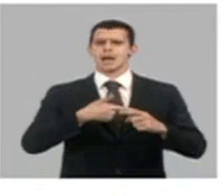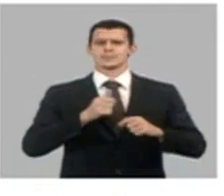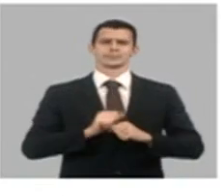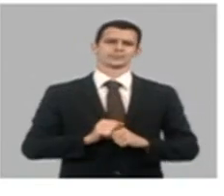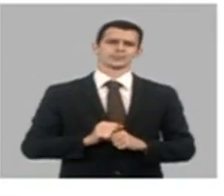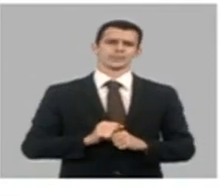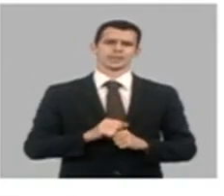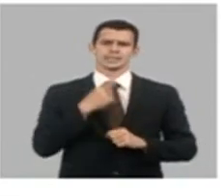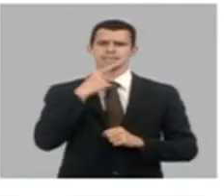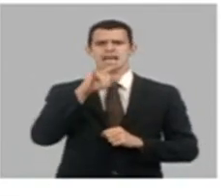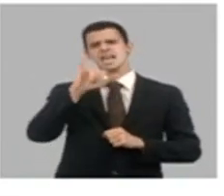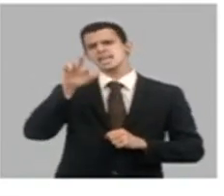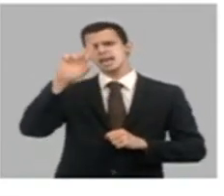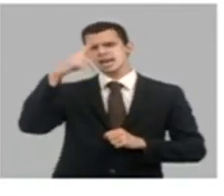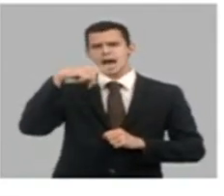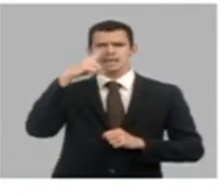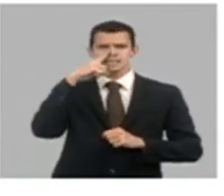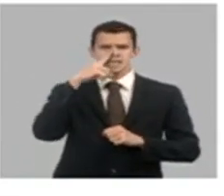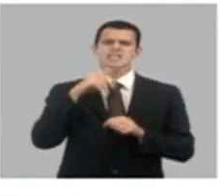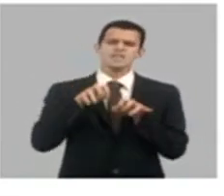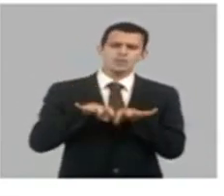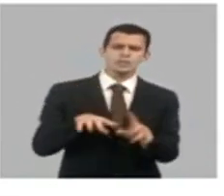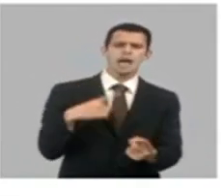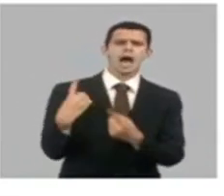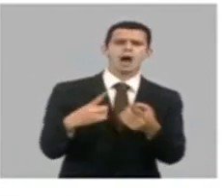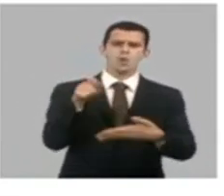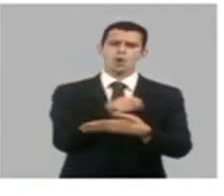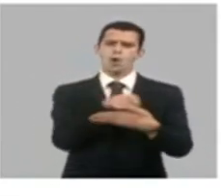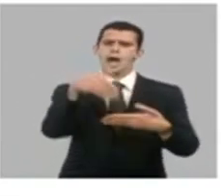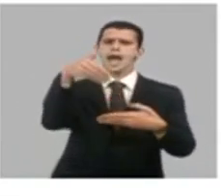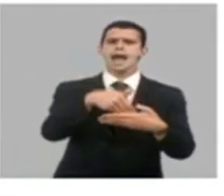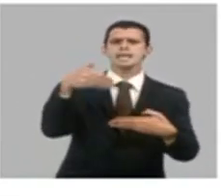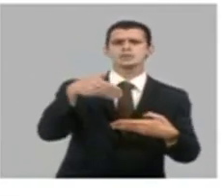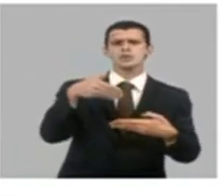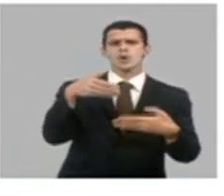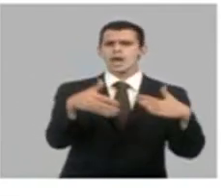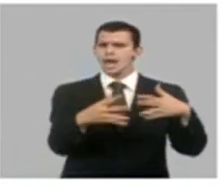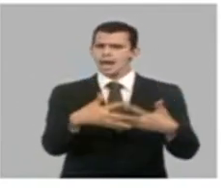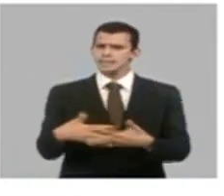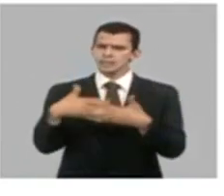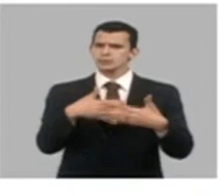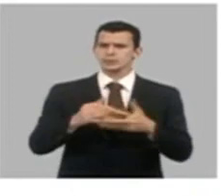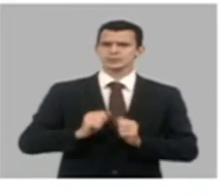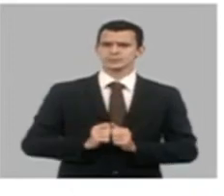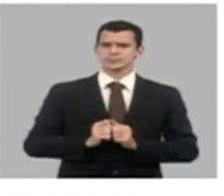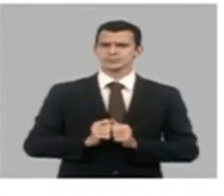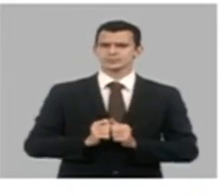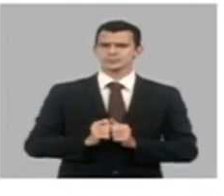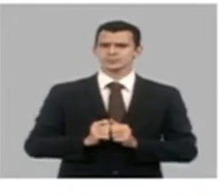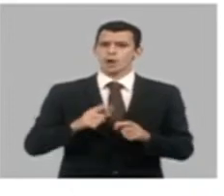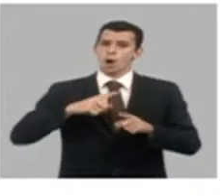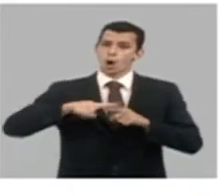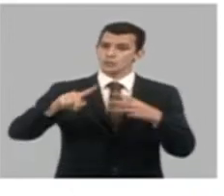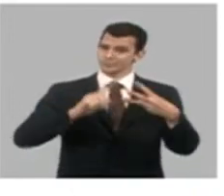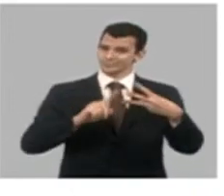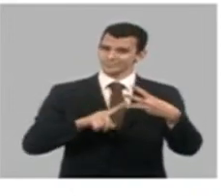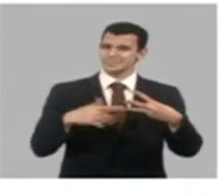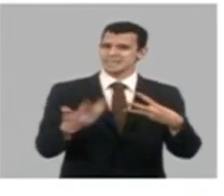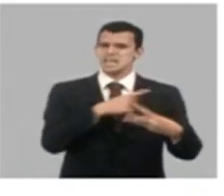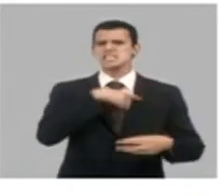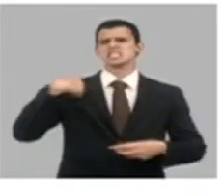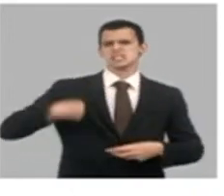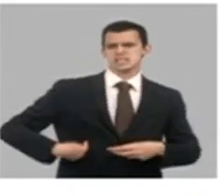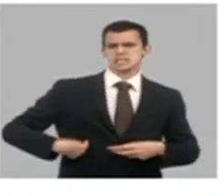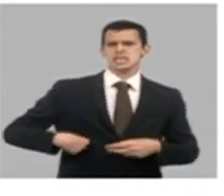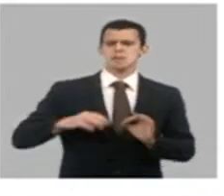elecciones y la tercera es que china consideró pero no desplegó operaciones de influencia según la